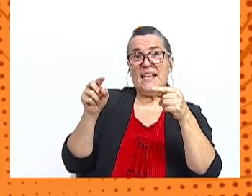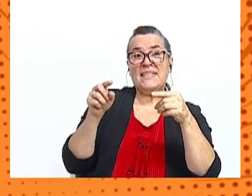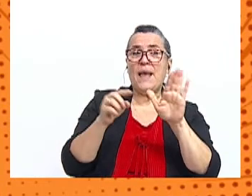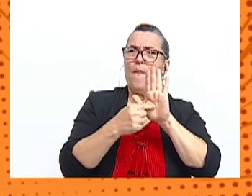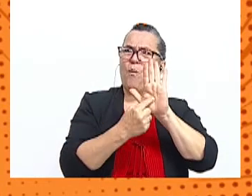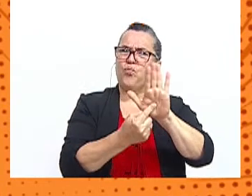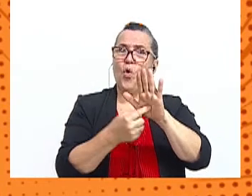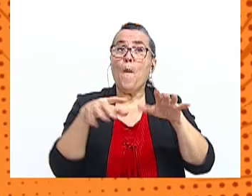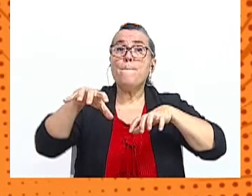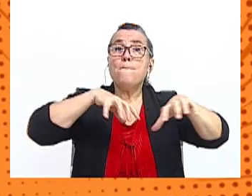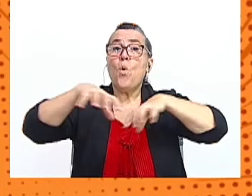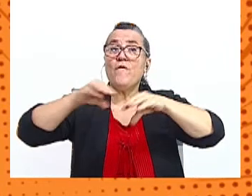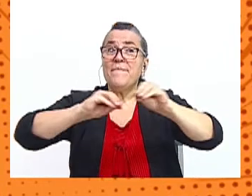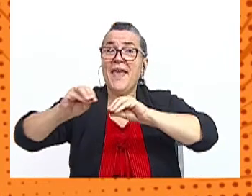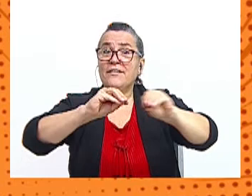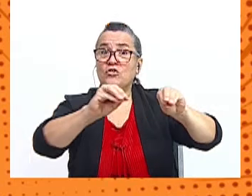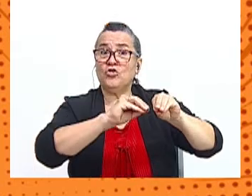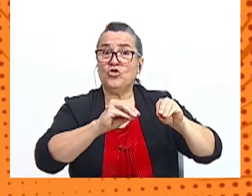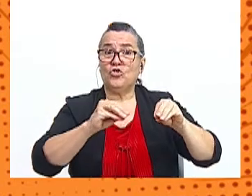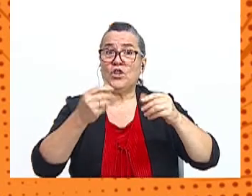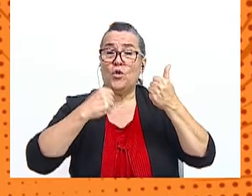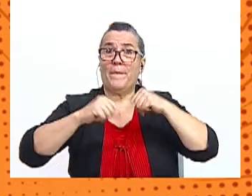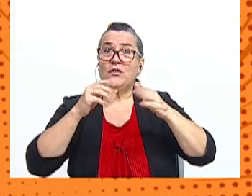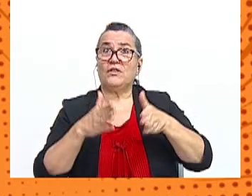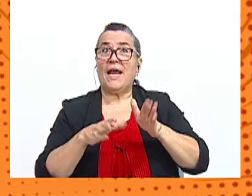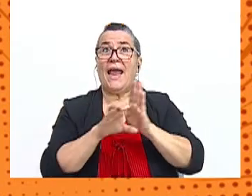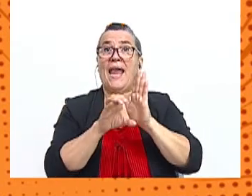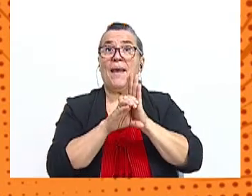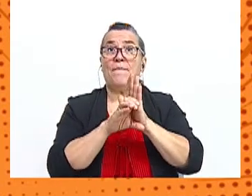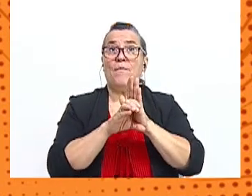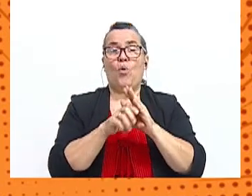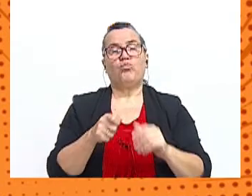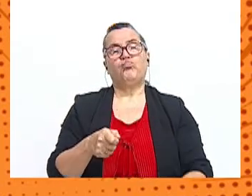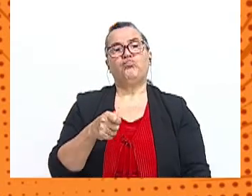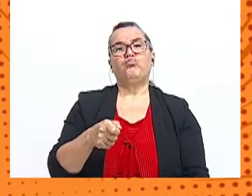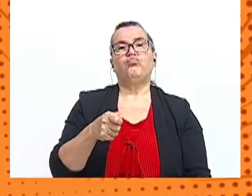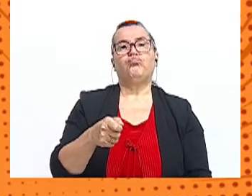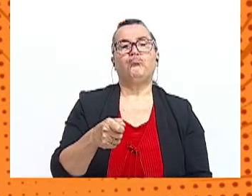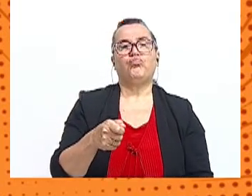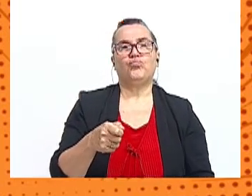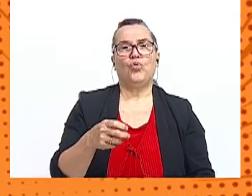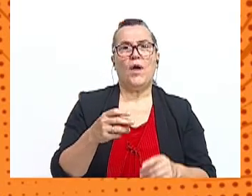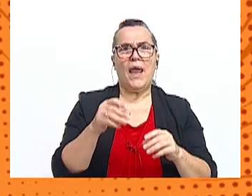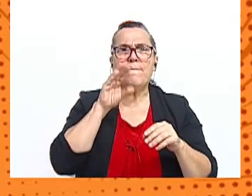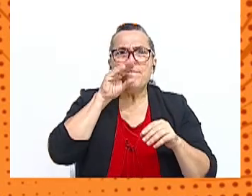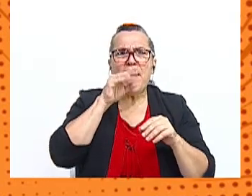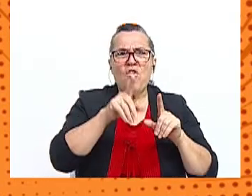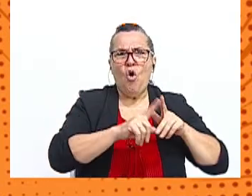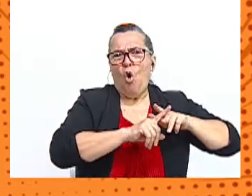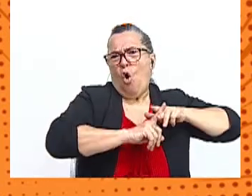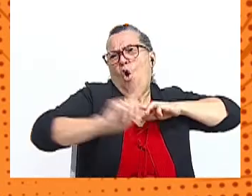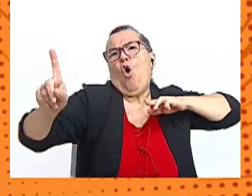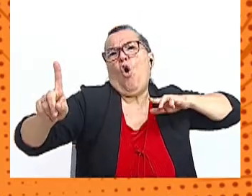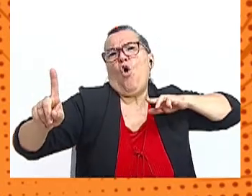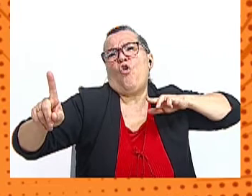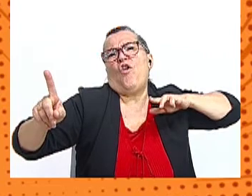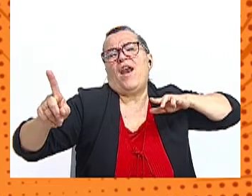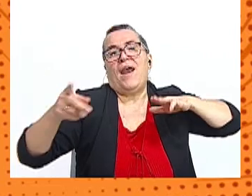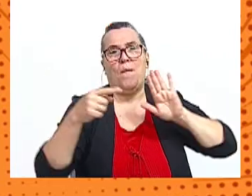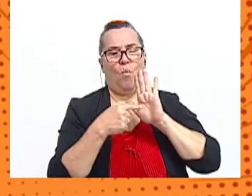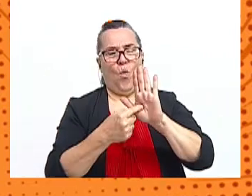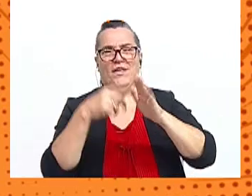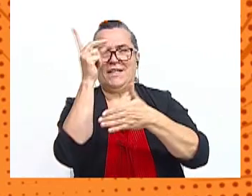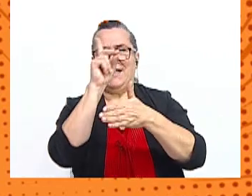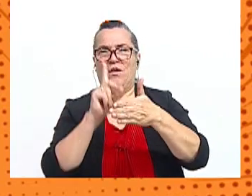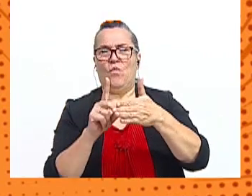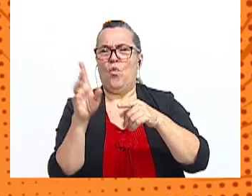movimientos de los personajes, como este caballero que llevó su mascota y de repente la mascota sale corriendo. El dibujo muestra unas